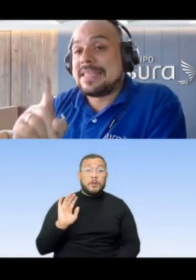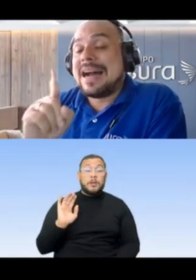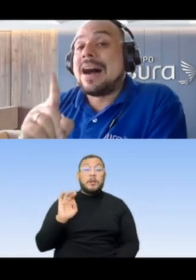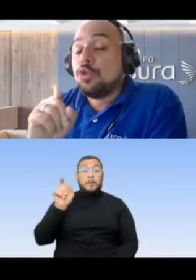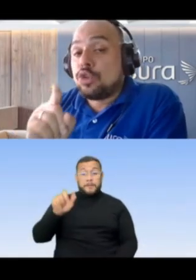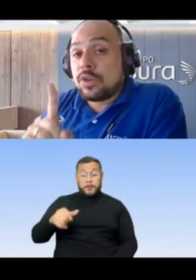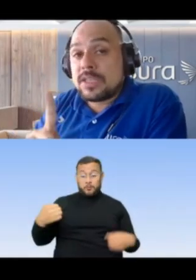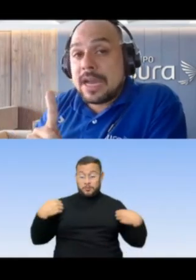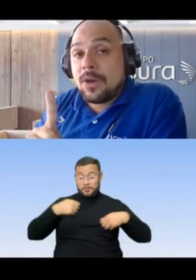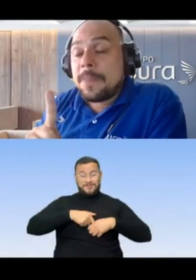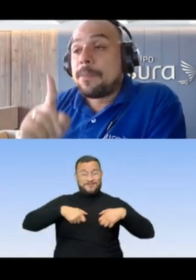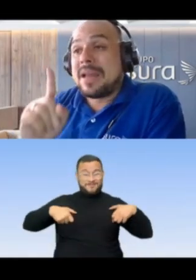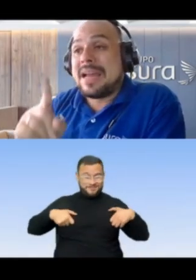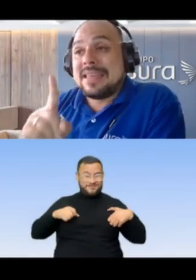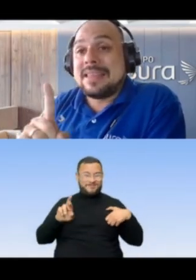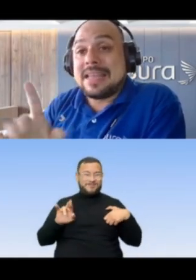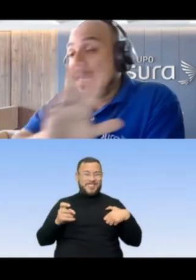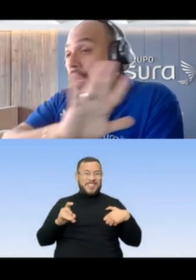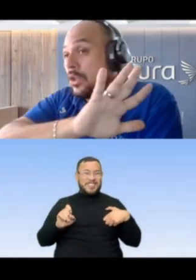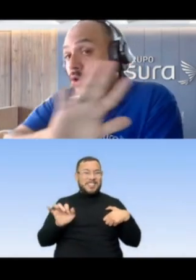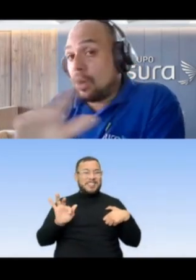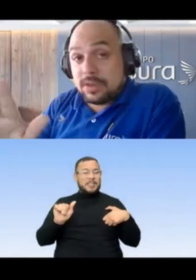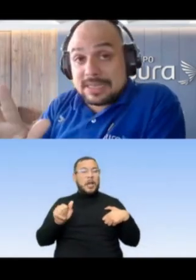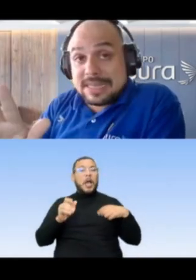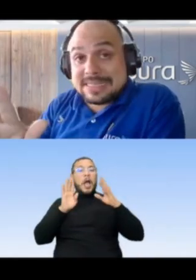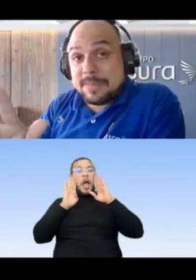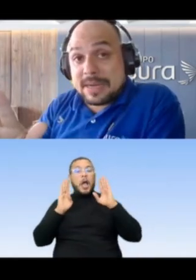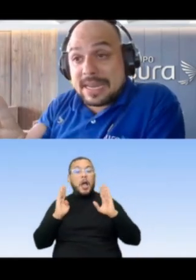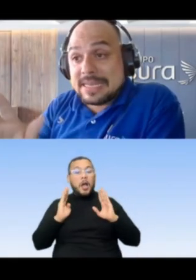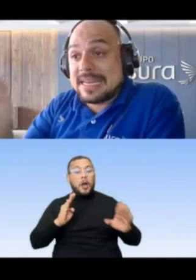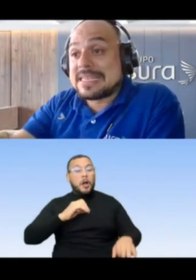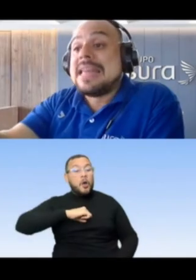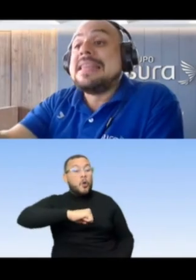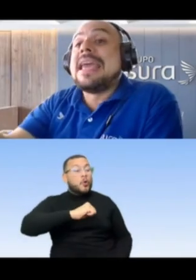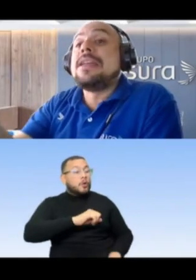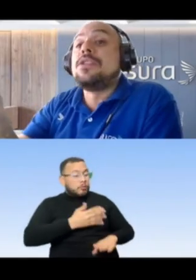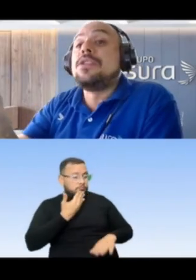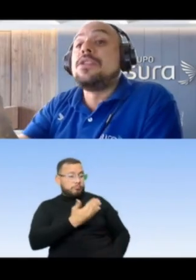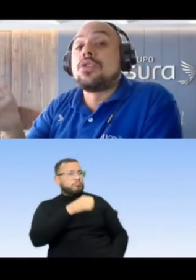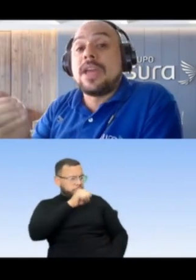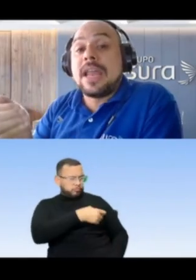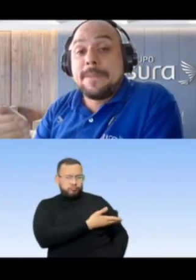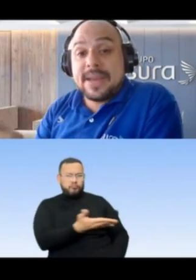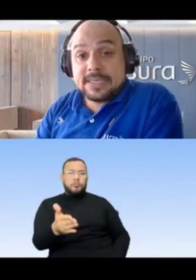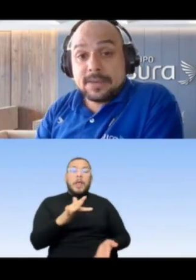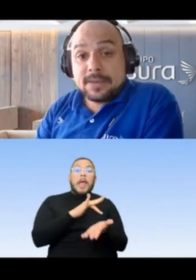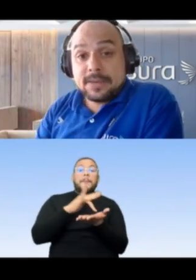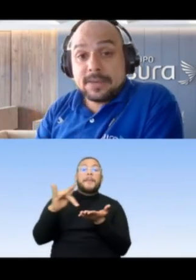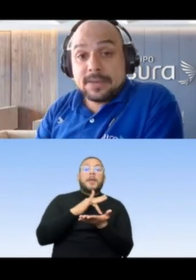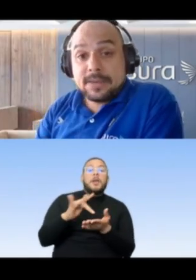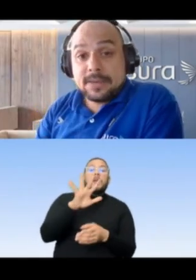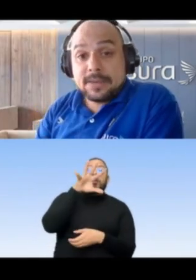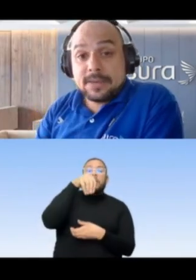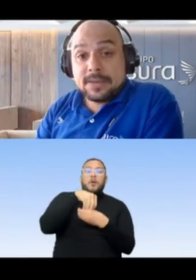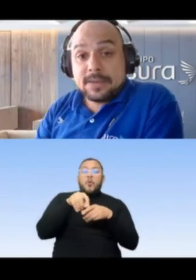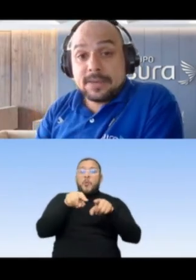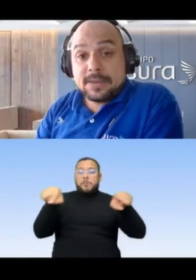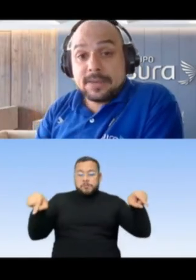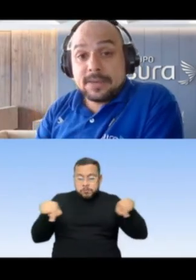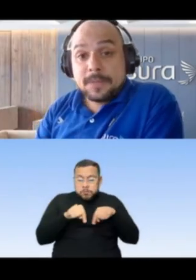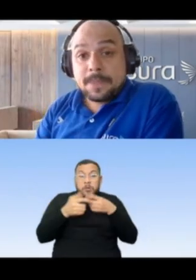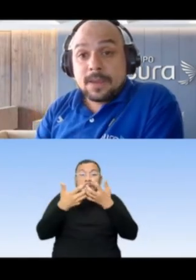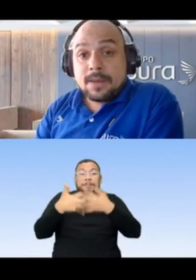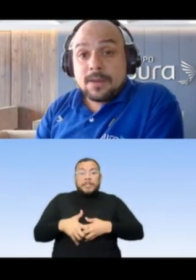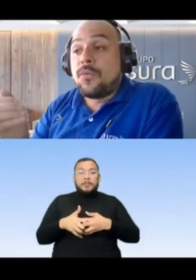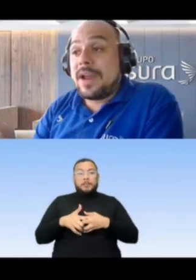brigadista está autorizado para atender todas las emergencias dentro de la empresa.